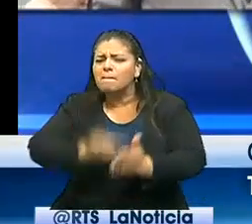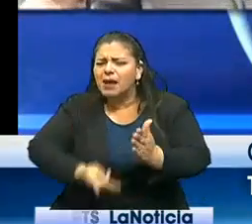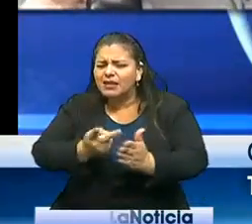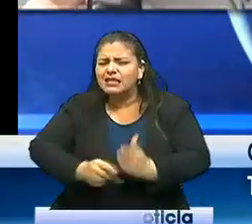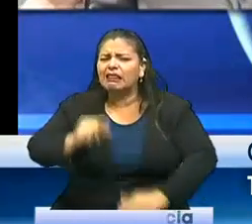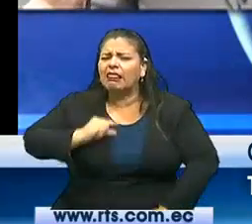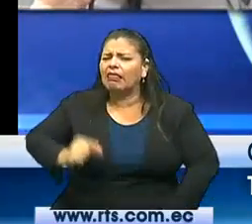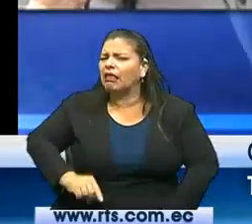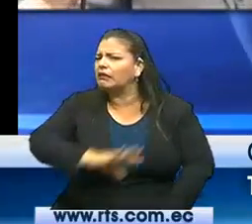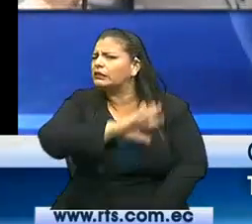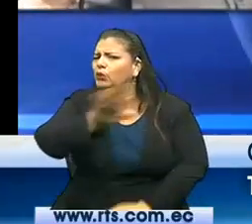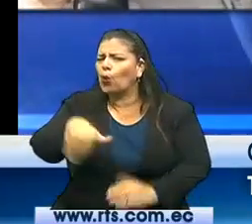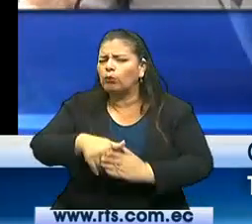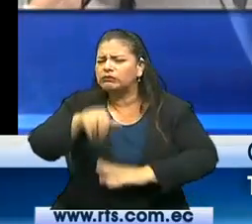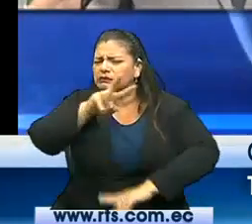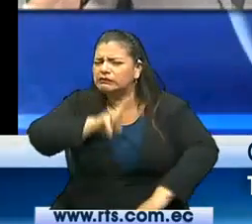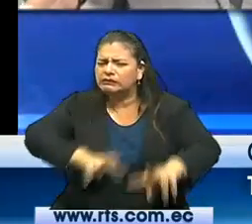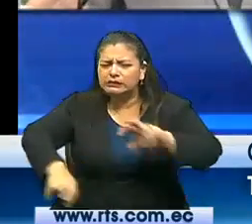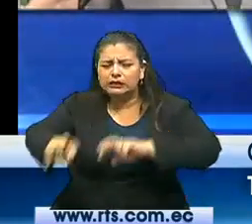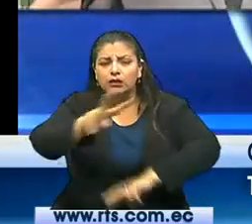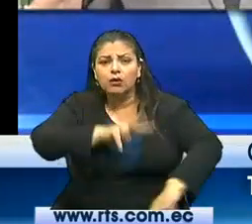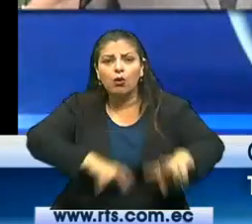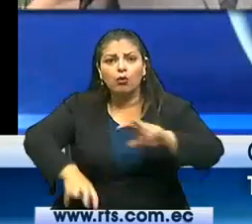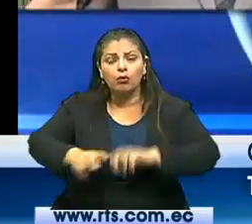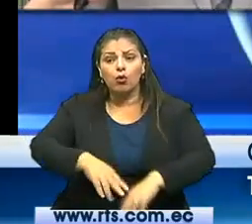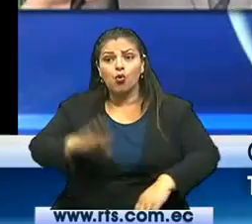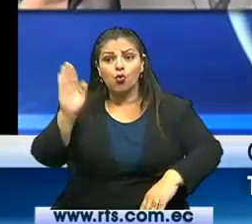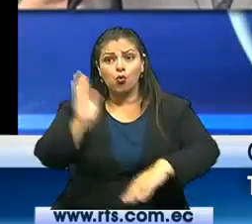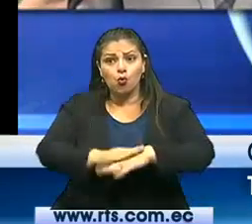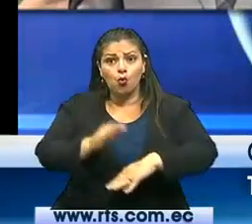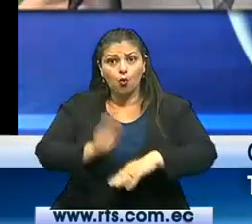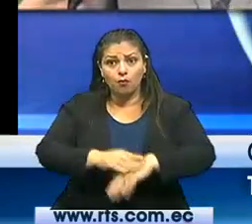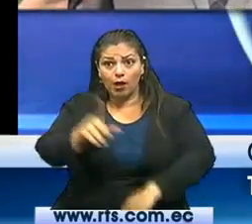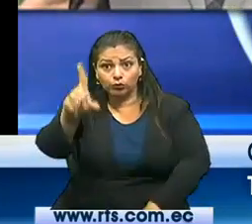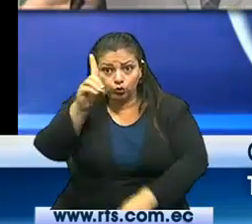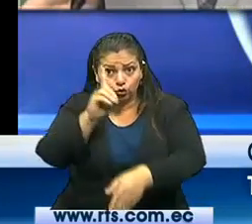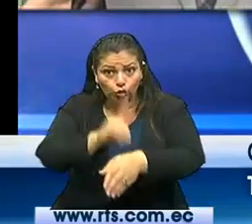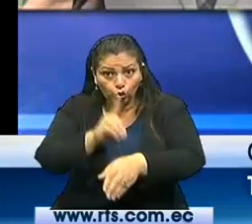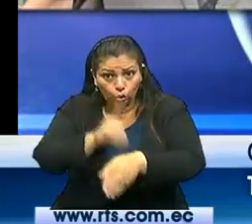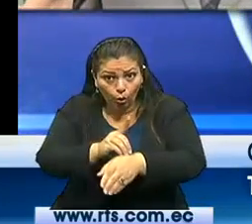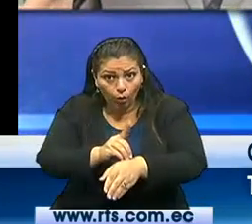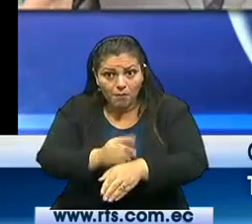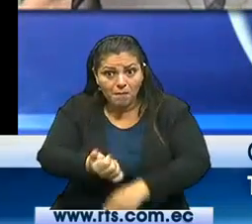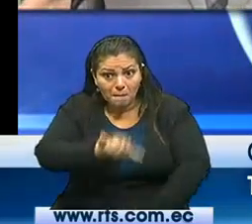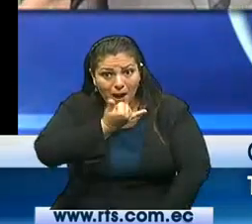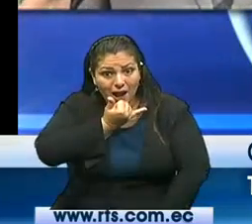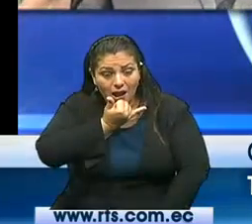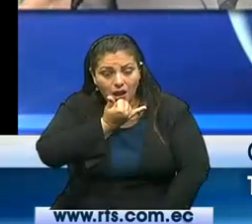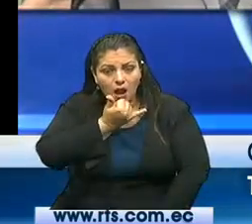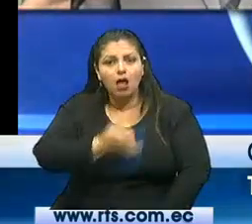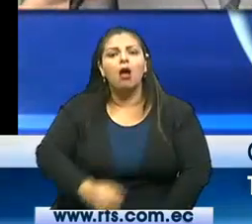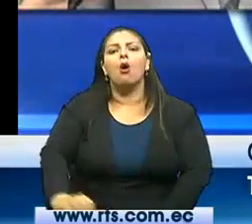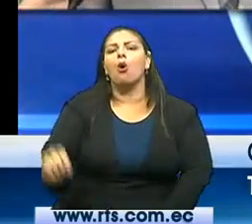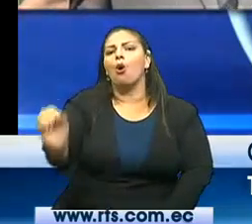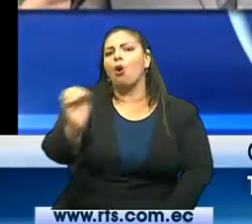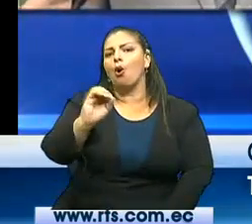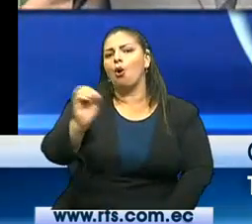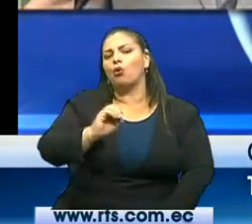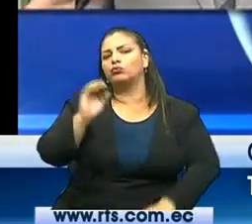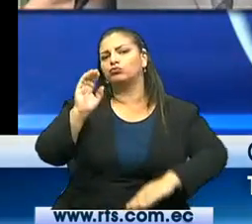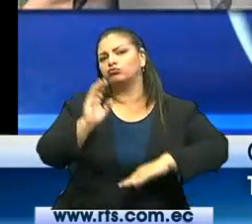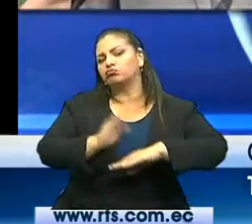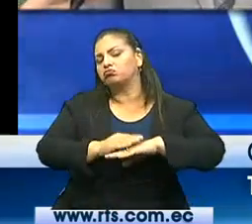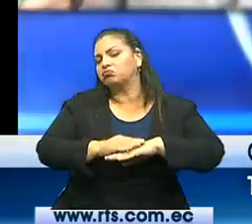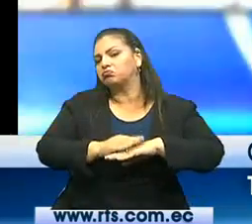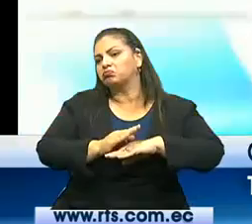esta paciente, si es que en realidad su muerte, su fallecimiento ha sido a causa de una posible negligencia, impericia, imprudencia, de cómo le